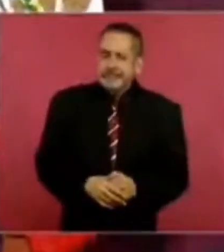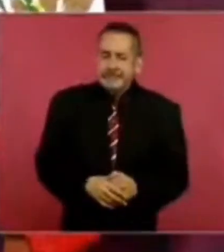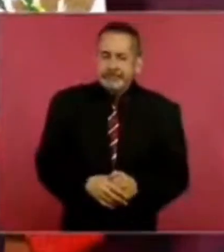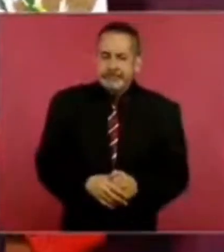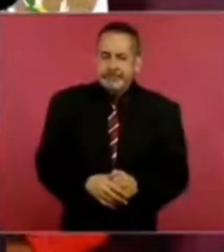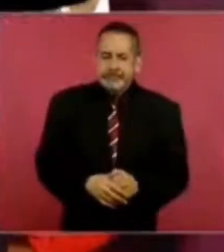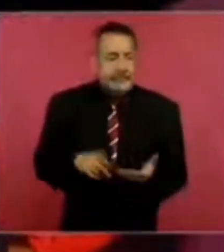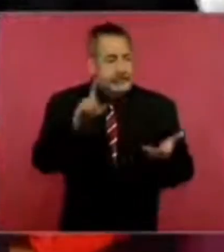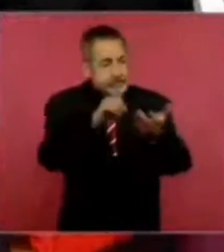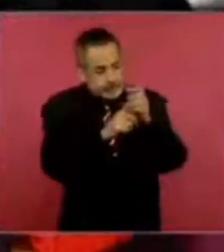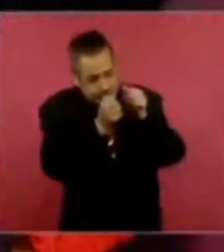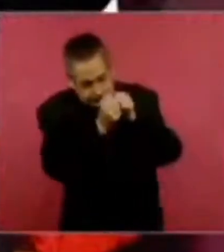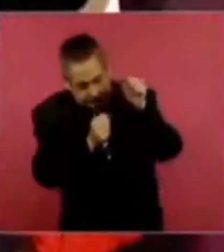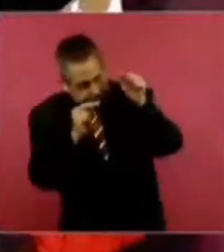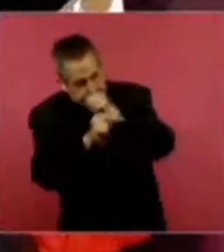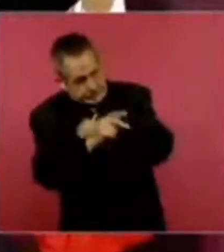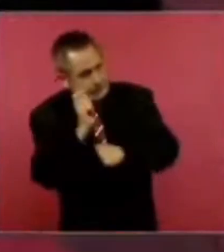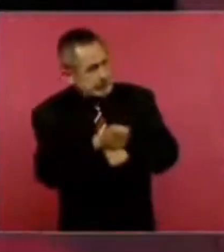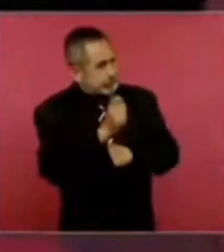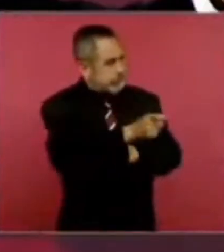no se sabía nada ahí.